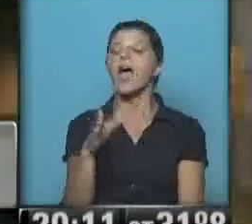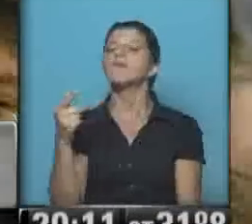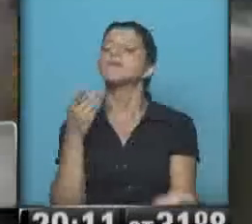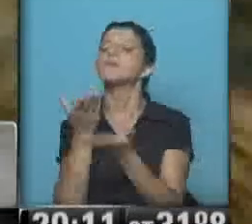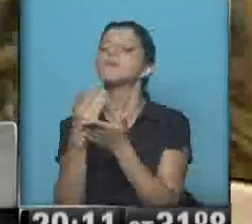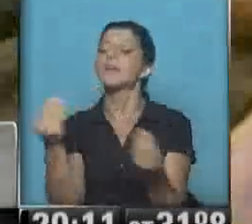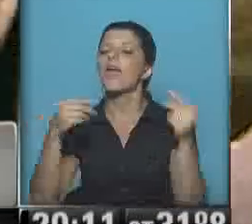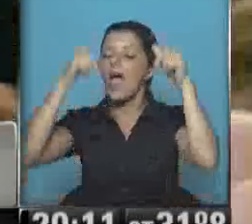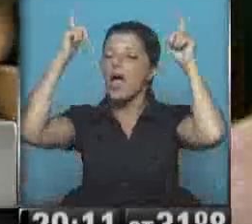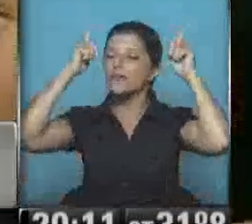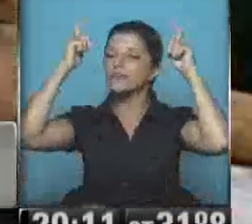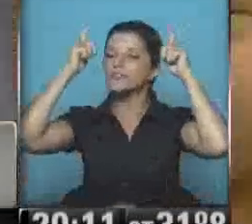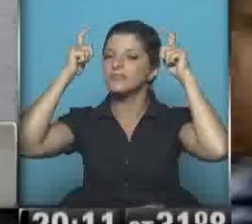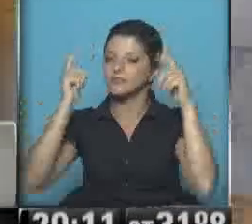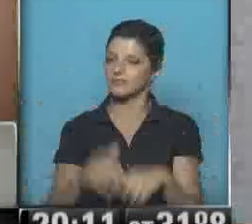le pediste para los Reyes?